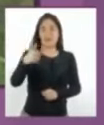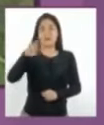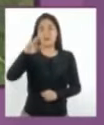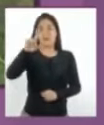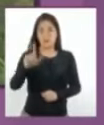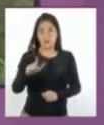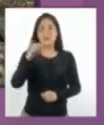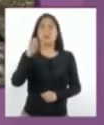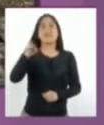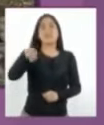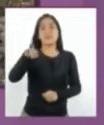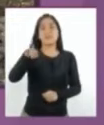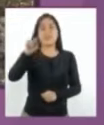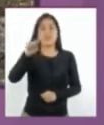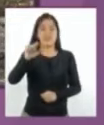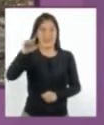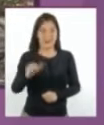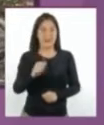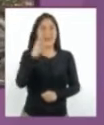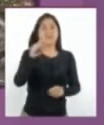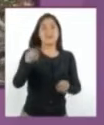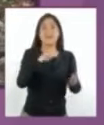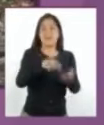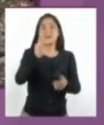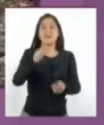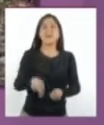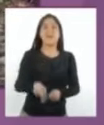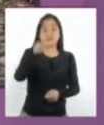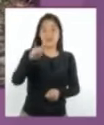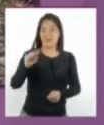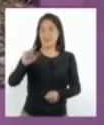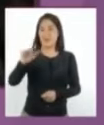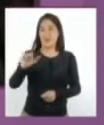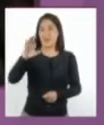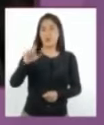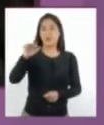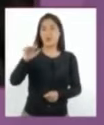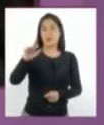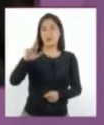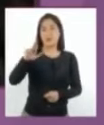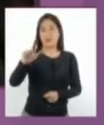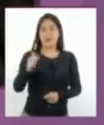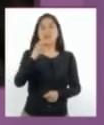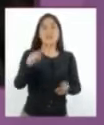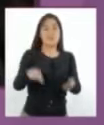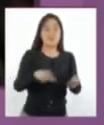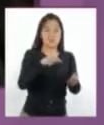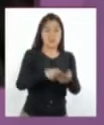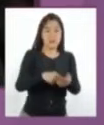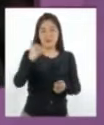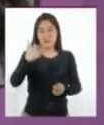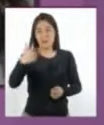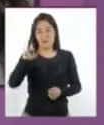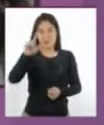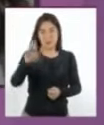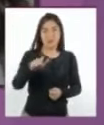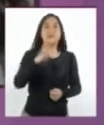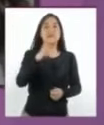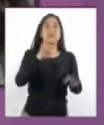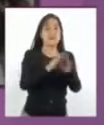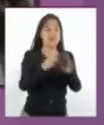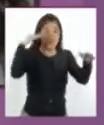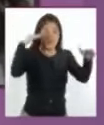Mitla. Situadas en la ladera norte del valle de Tlacolula, las cuevas prehistóricas de Yagul y Mitla